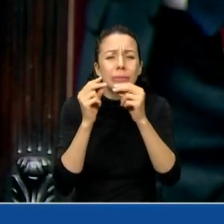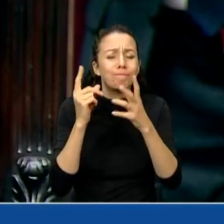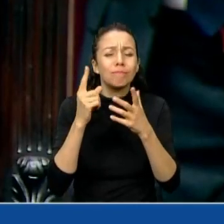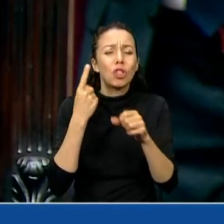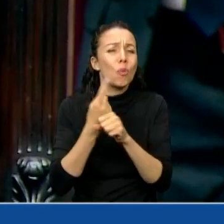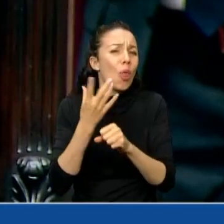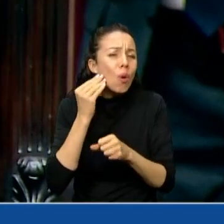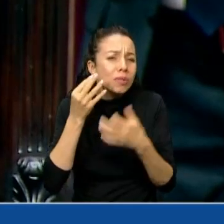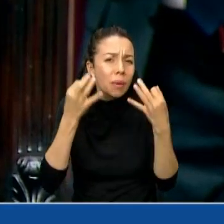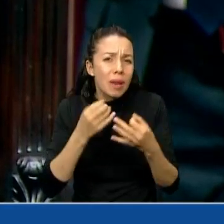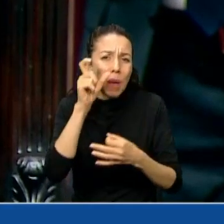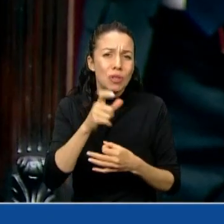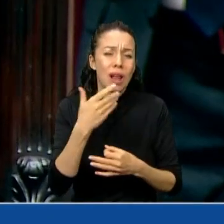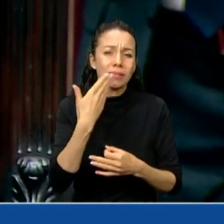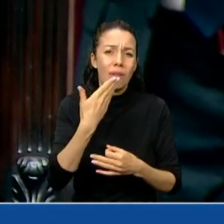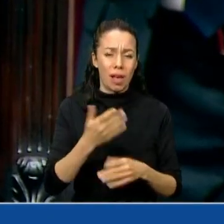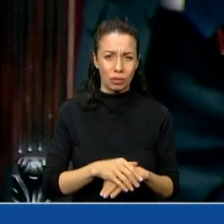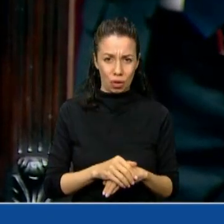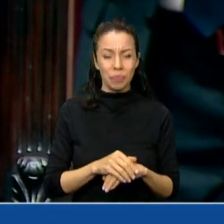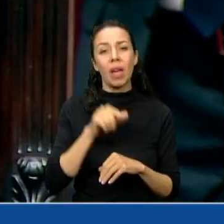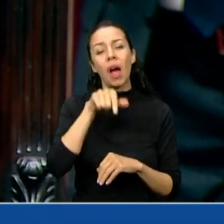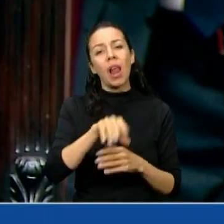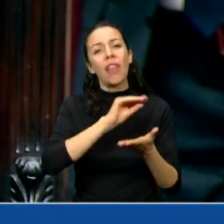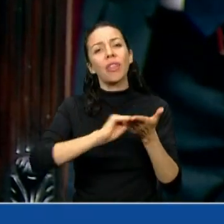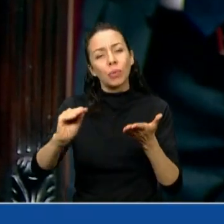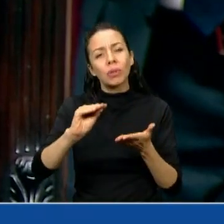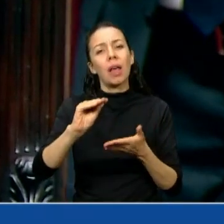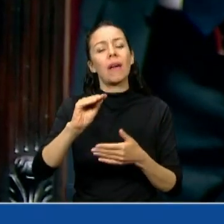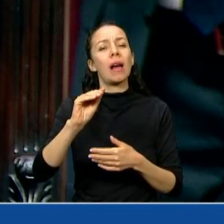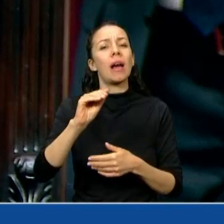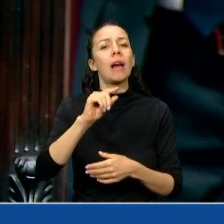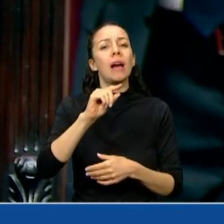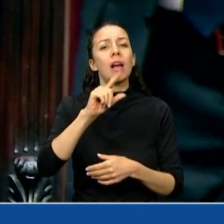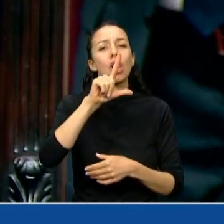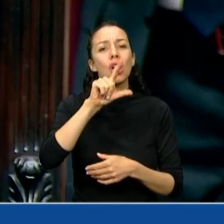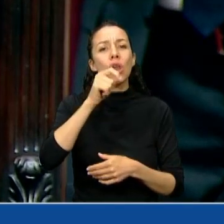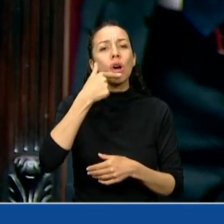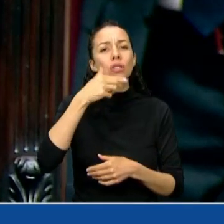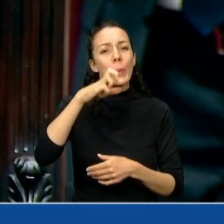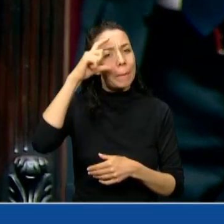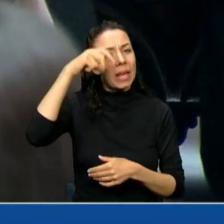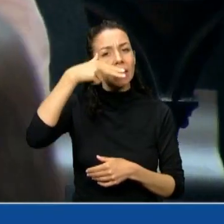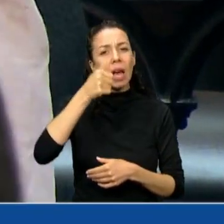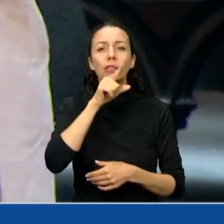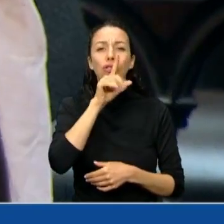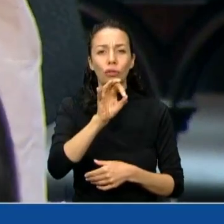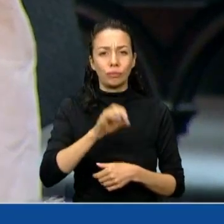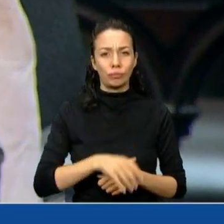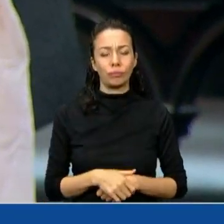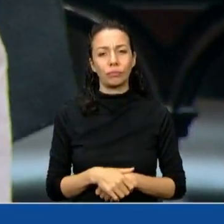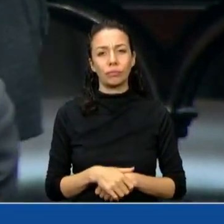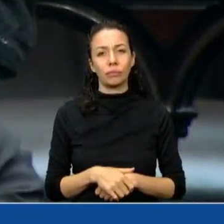Continúa en uso de la palabra la diputada por la provincia de Buenos Aires, Silvia Gabriela Los Penato.